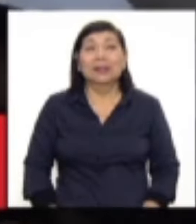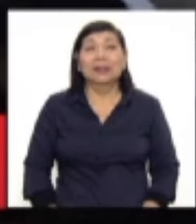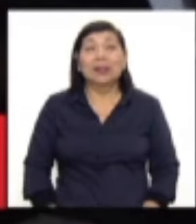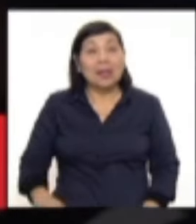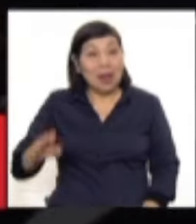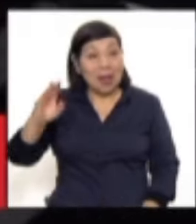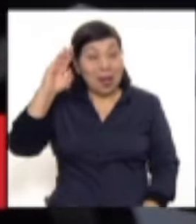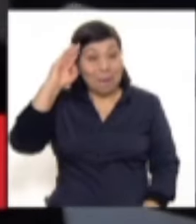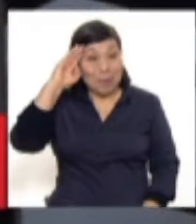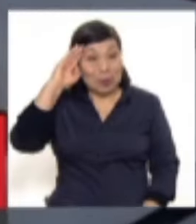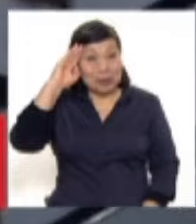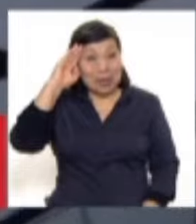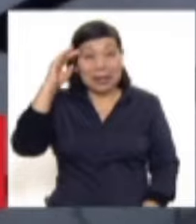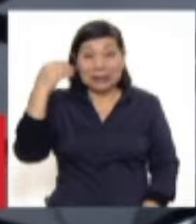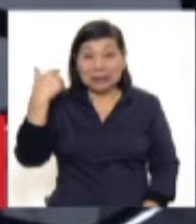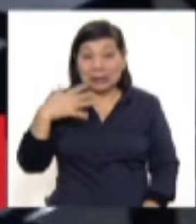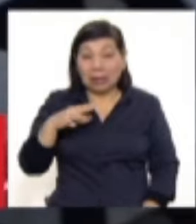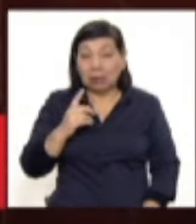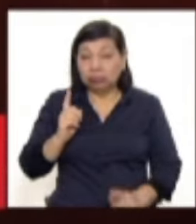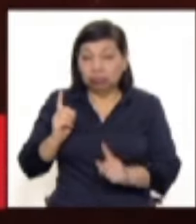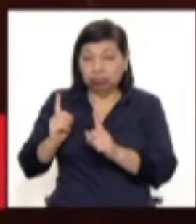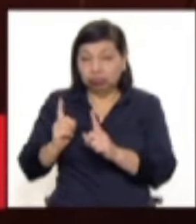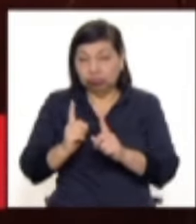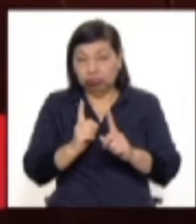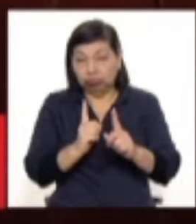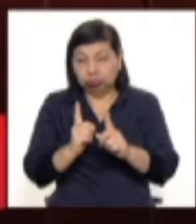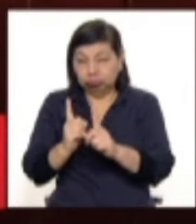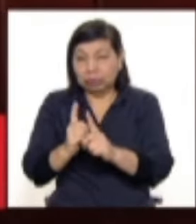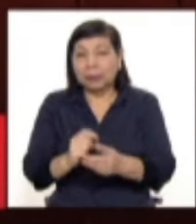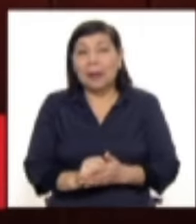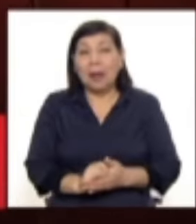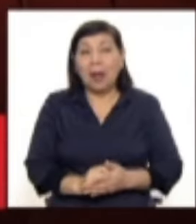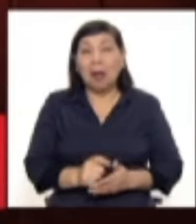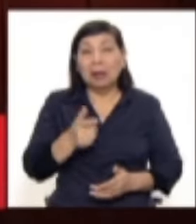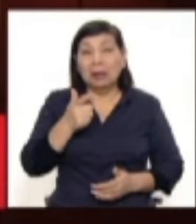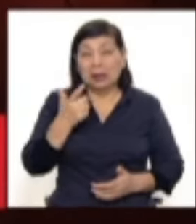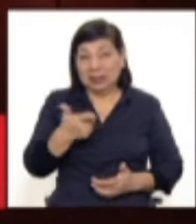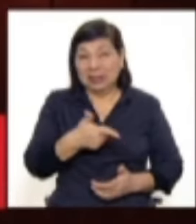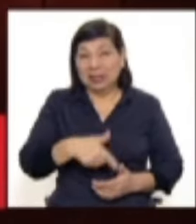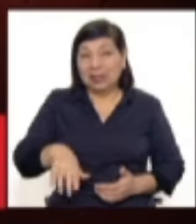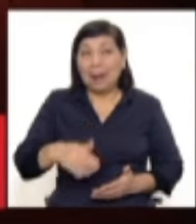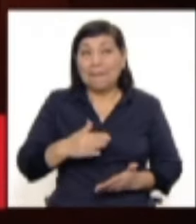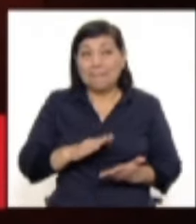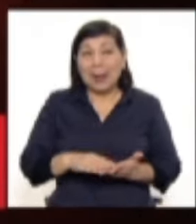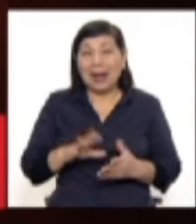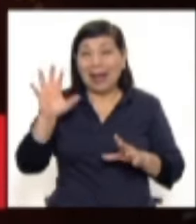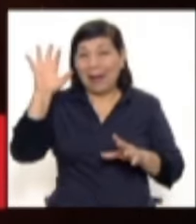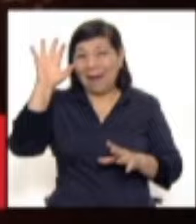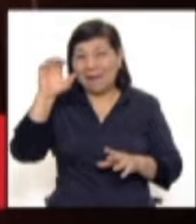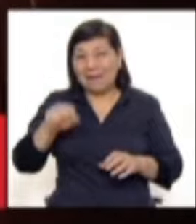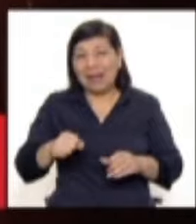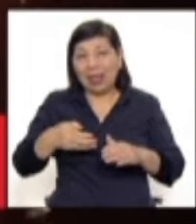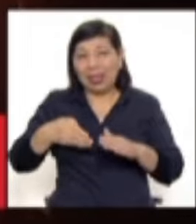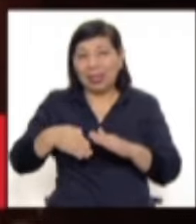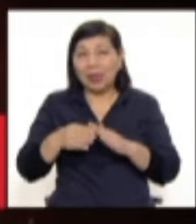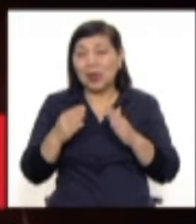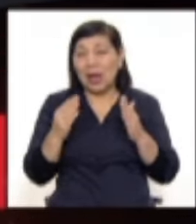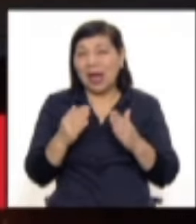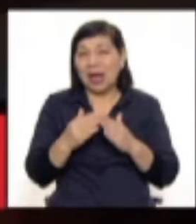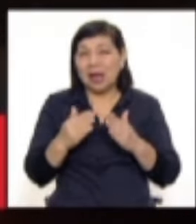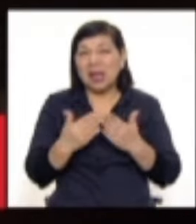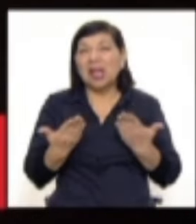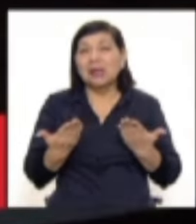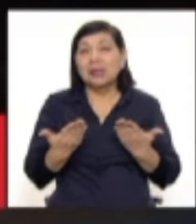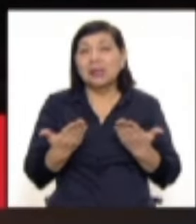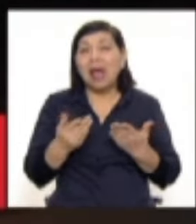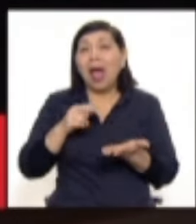pues la Policía Nacional ya le seguía sus pasos. Los pistoleros del mal fueron capturados dentro de una vivienda